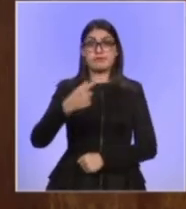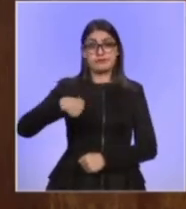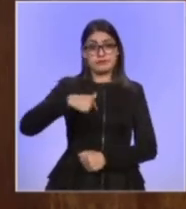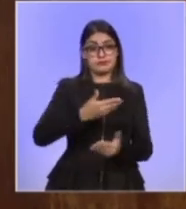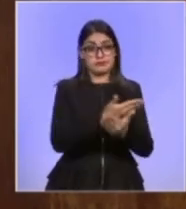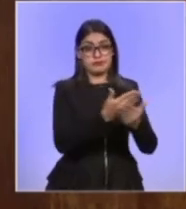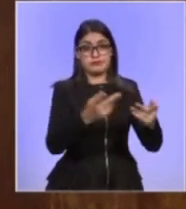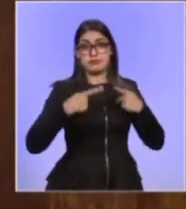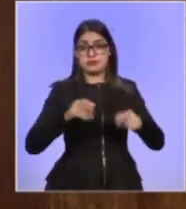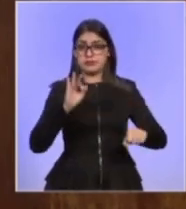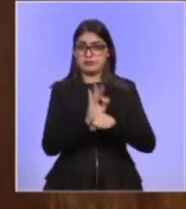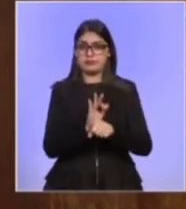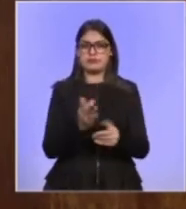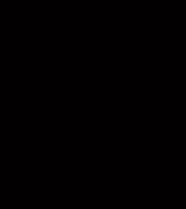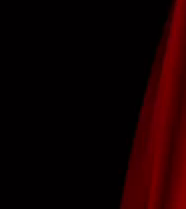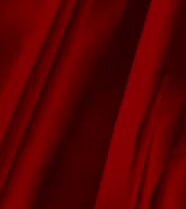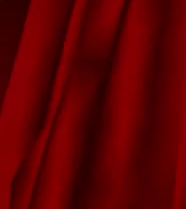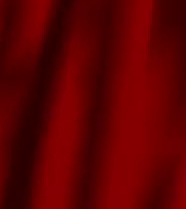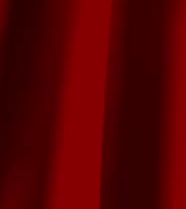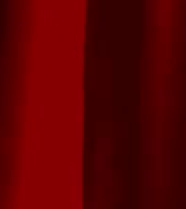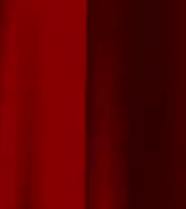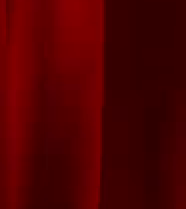muchas gracias